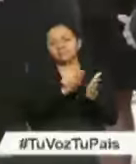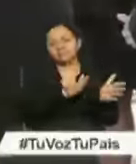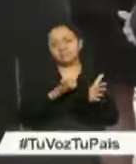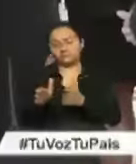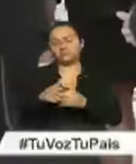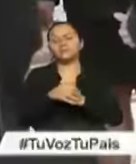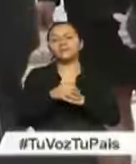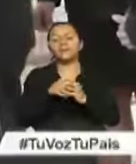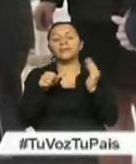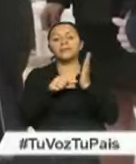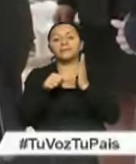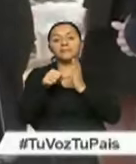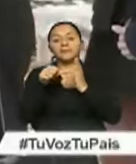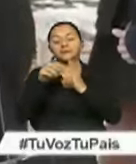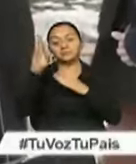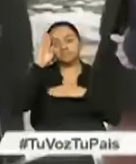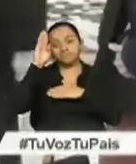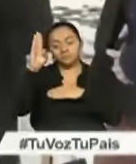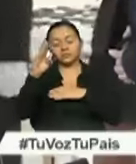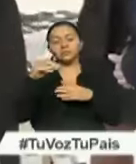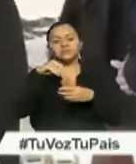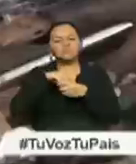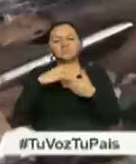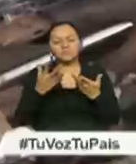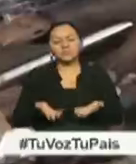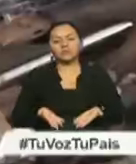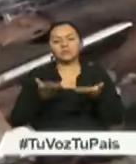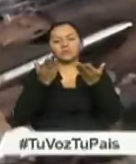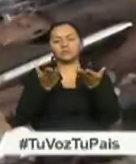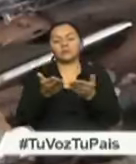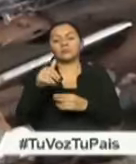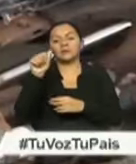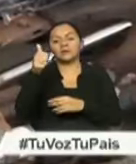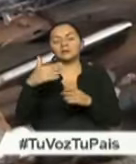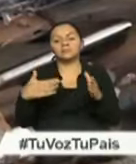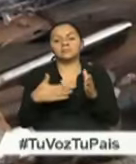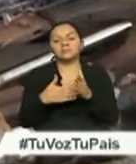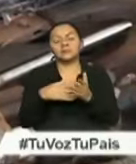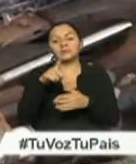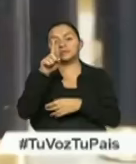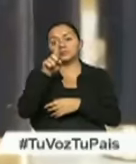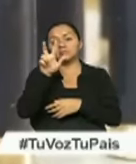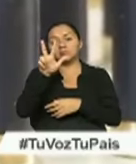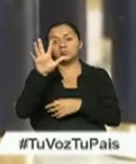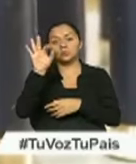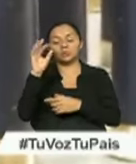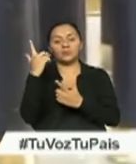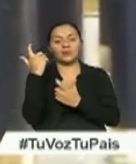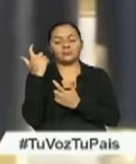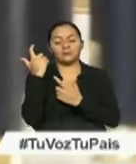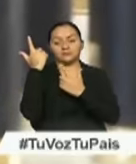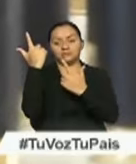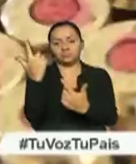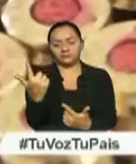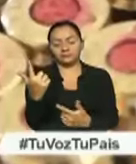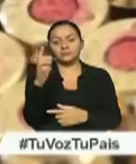el Ministerio del Interior y la Policía Nacional entregaron 10.139 armas de fuego, 43.000